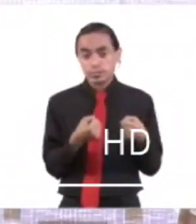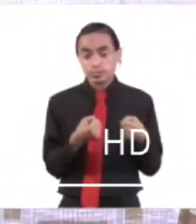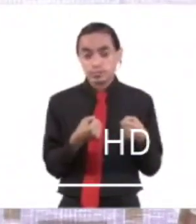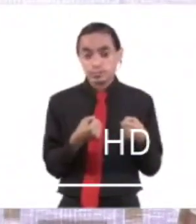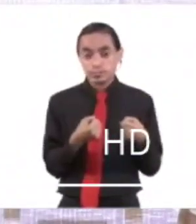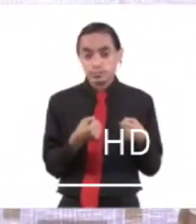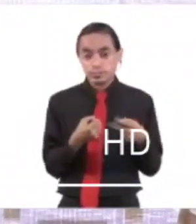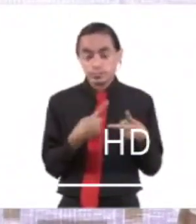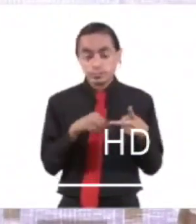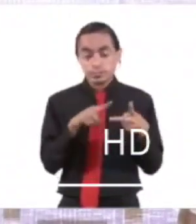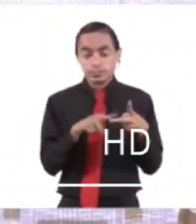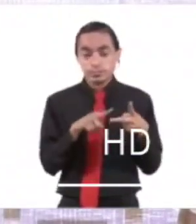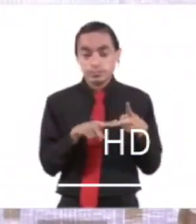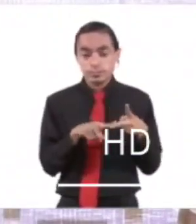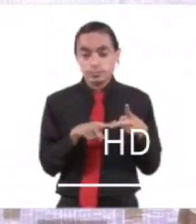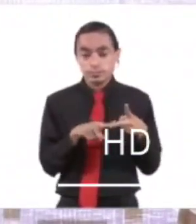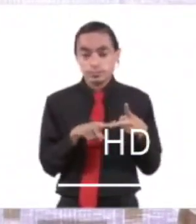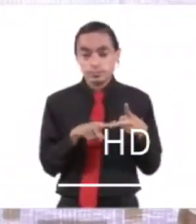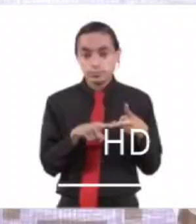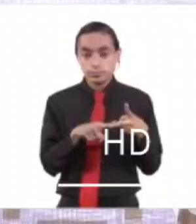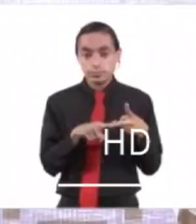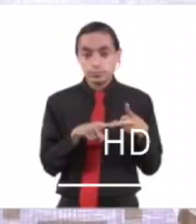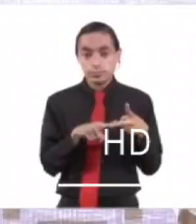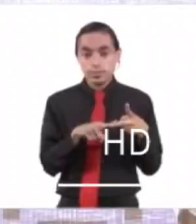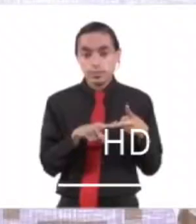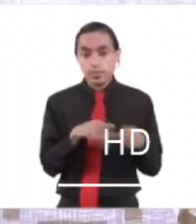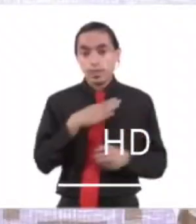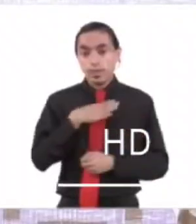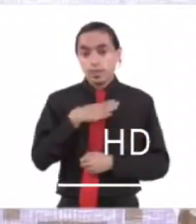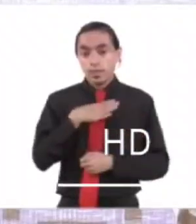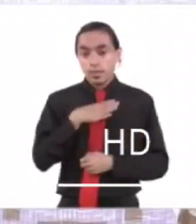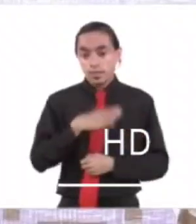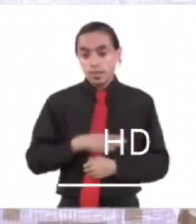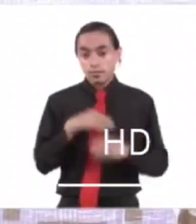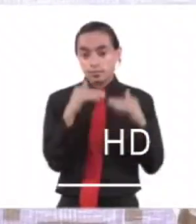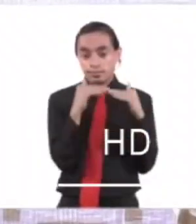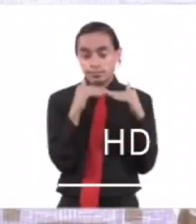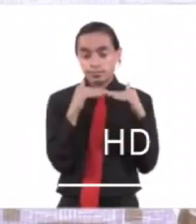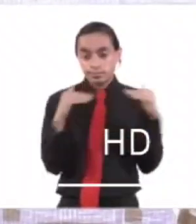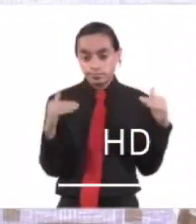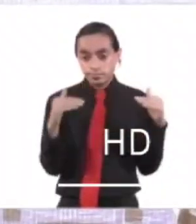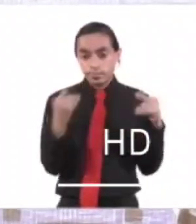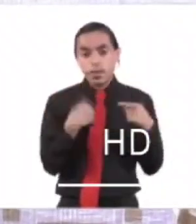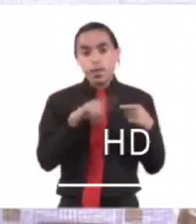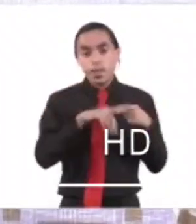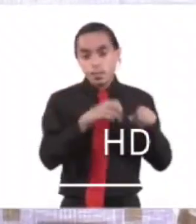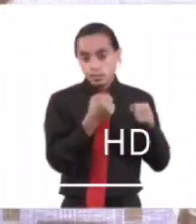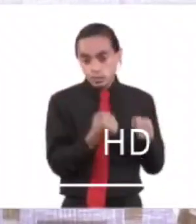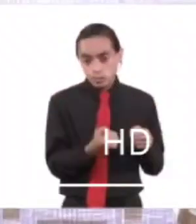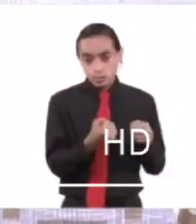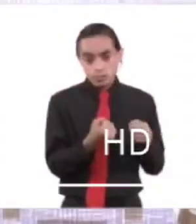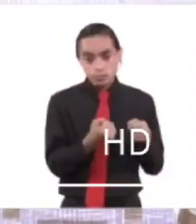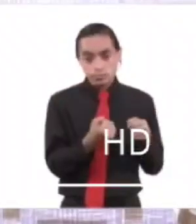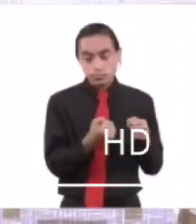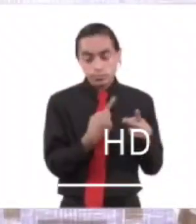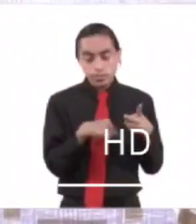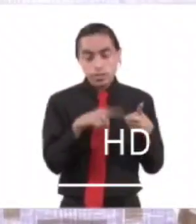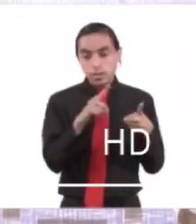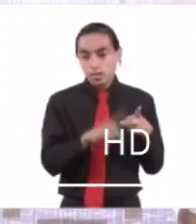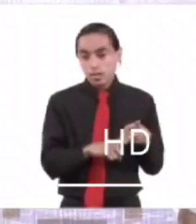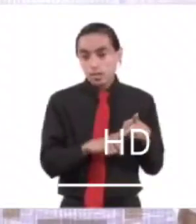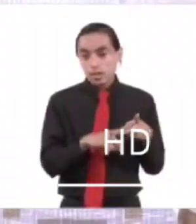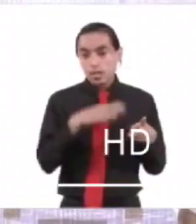pública y en otros ámbitos, de democracia. Muy importante la seguridad, obvio, la